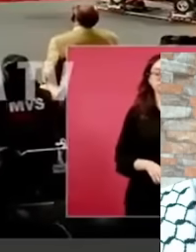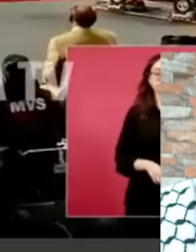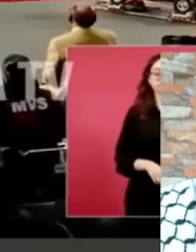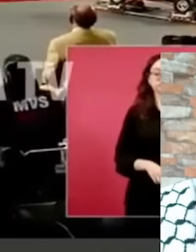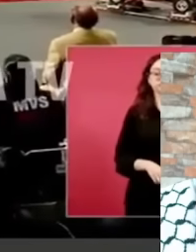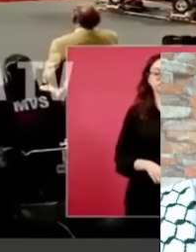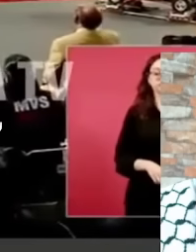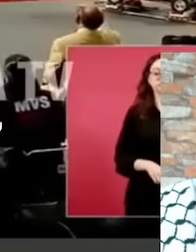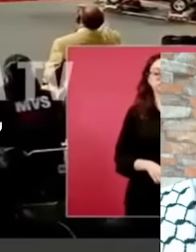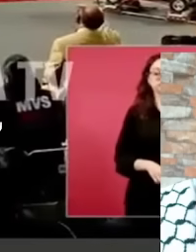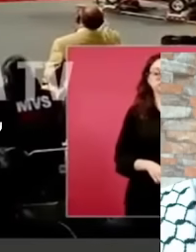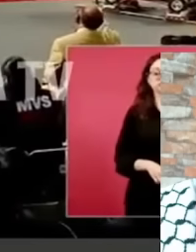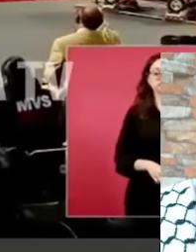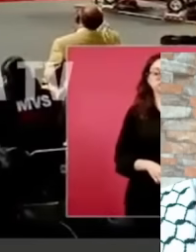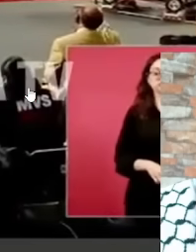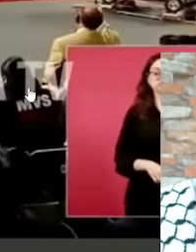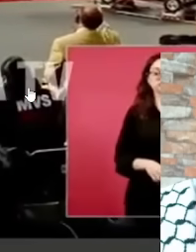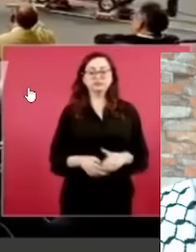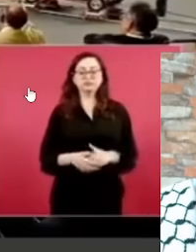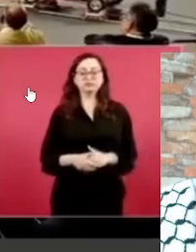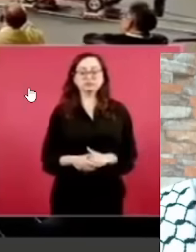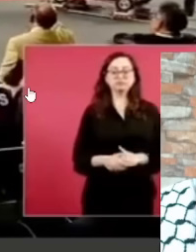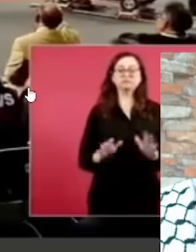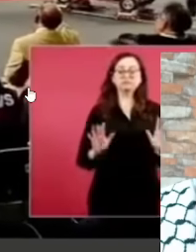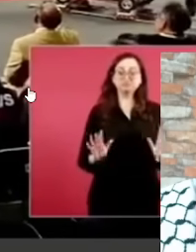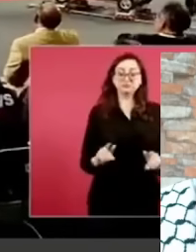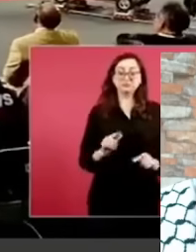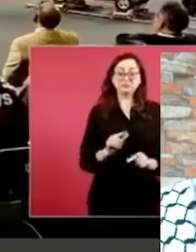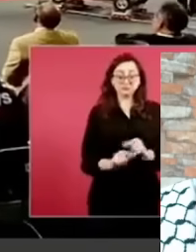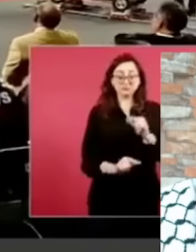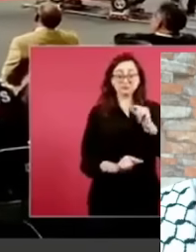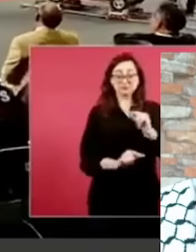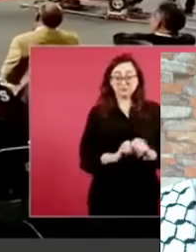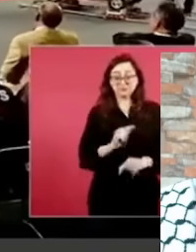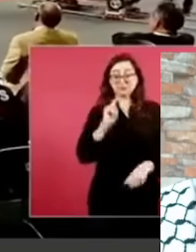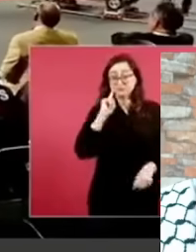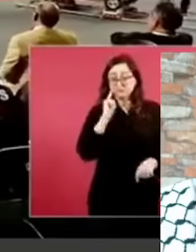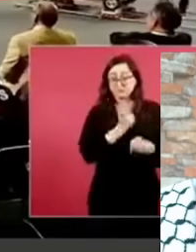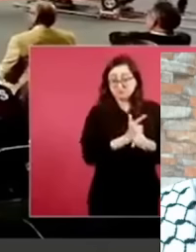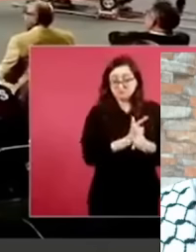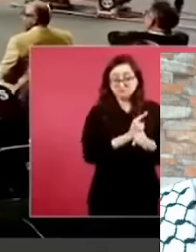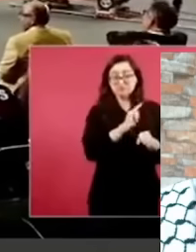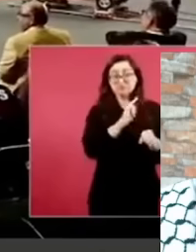2014 pero ahí van a ir saliendo cosas o sea